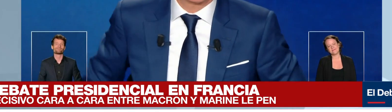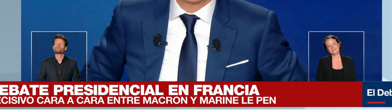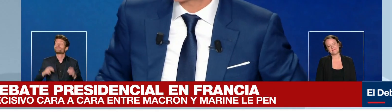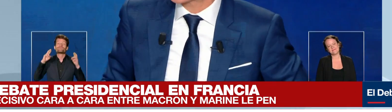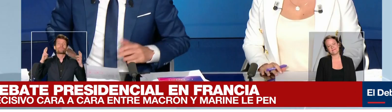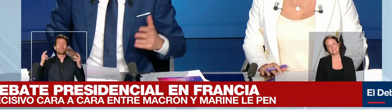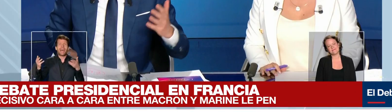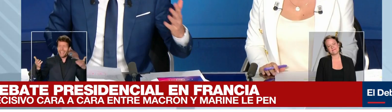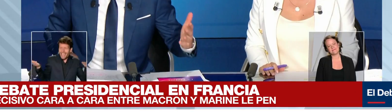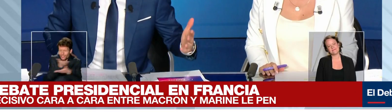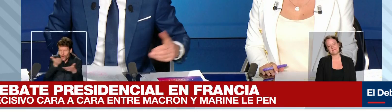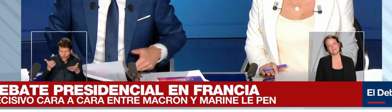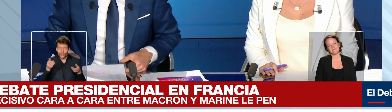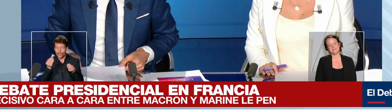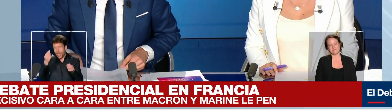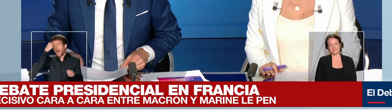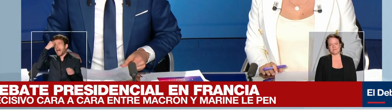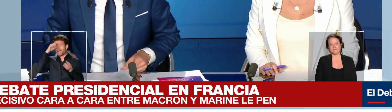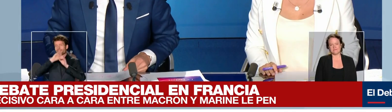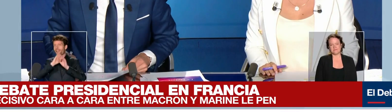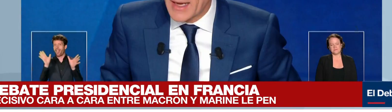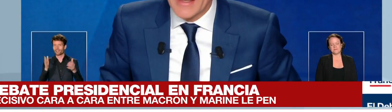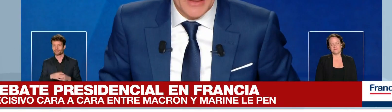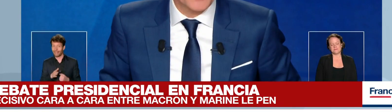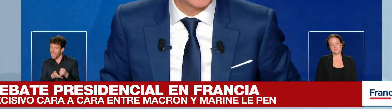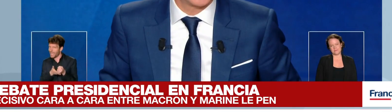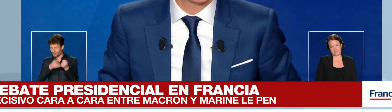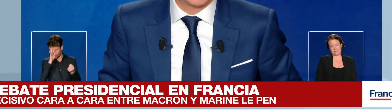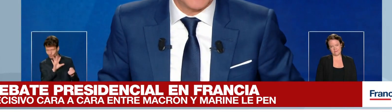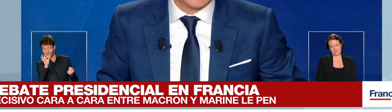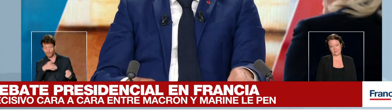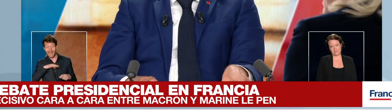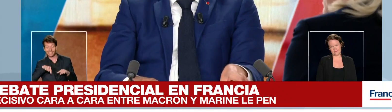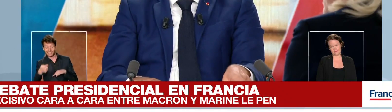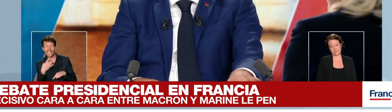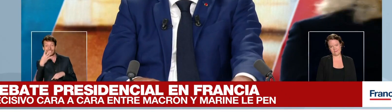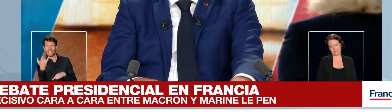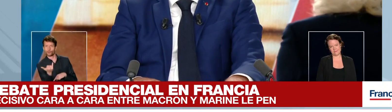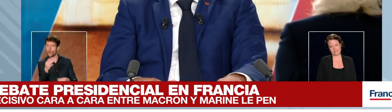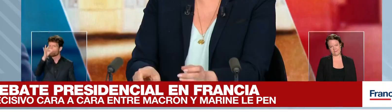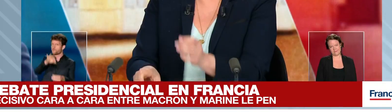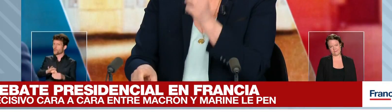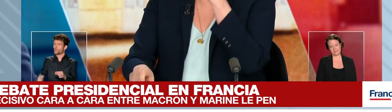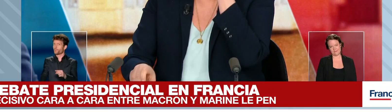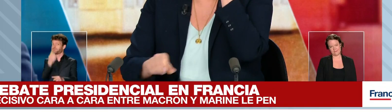Esperamos todos aquí que este intercambio los haya ayudado a elegir en este